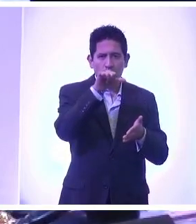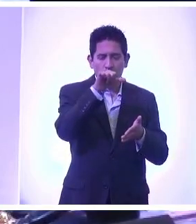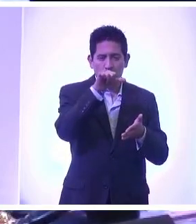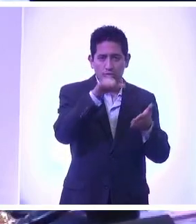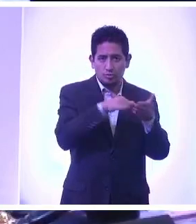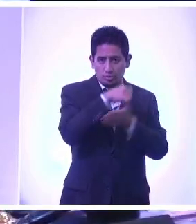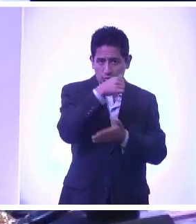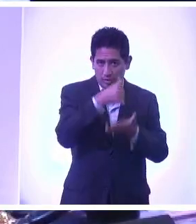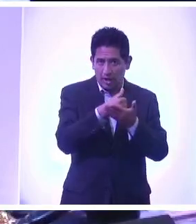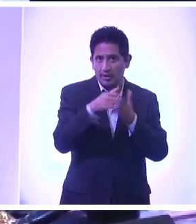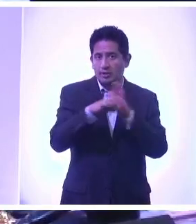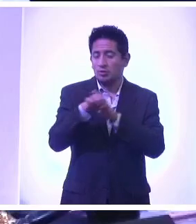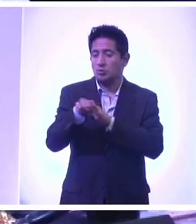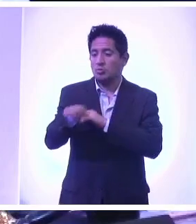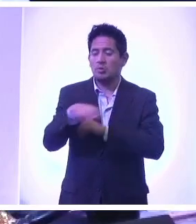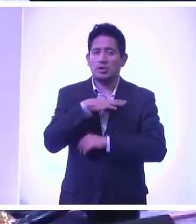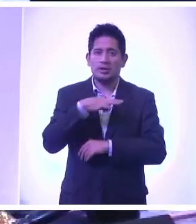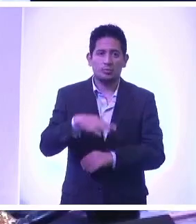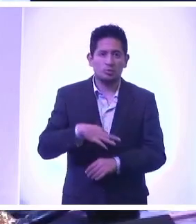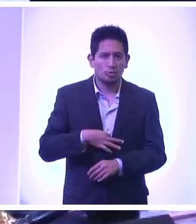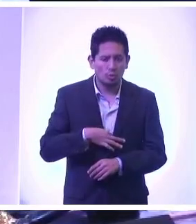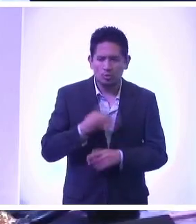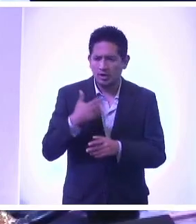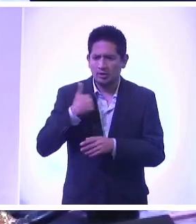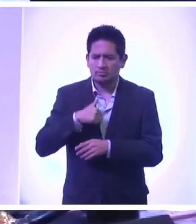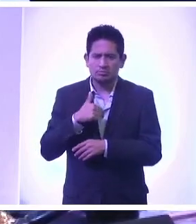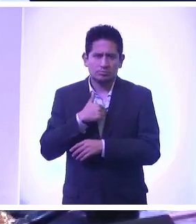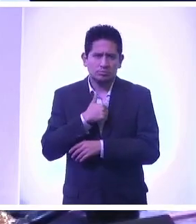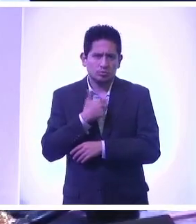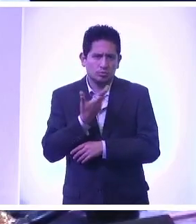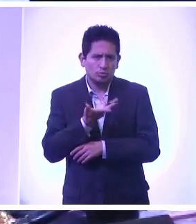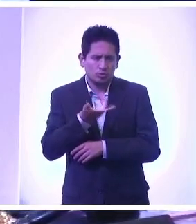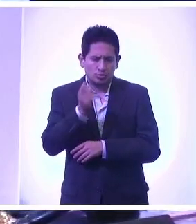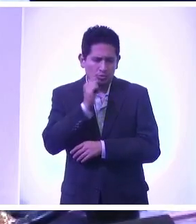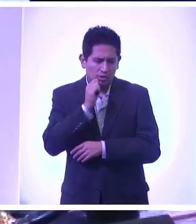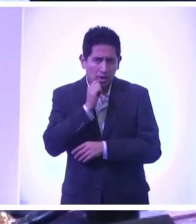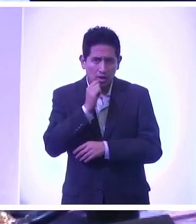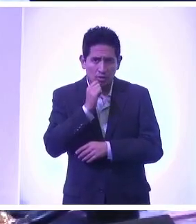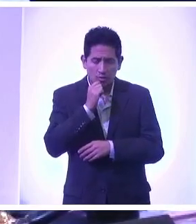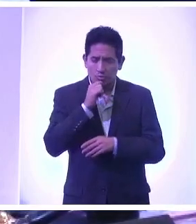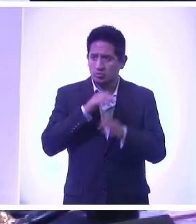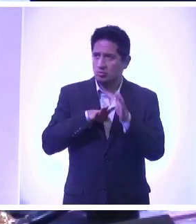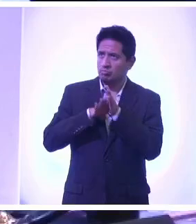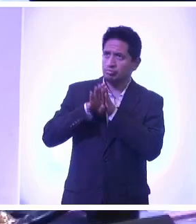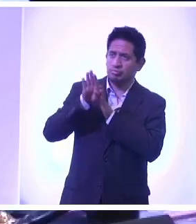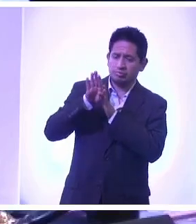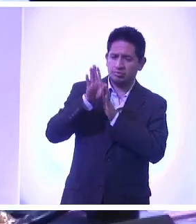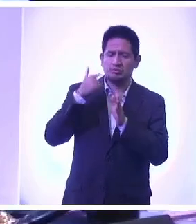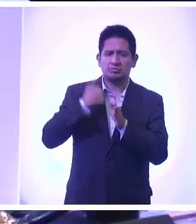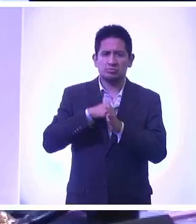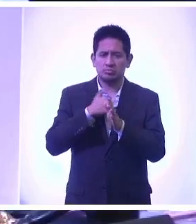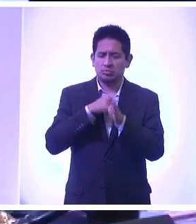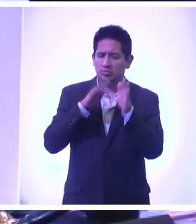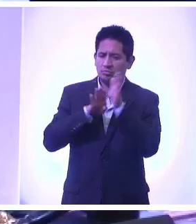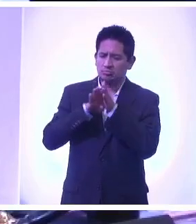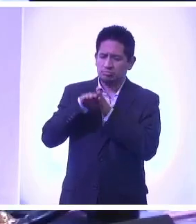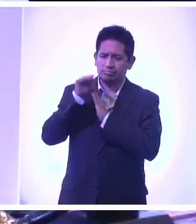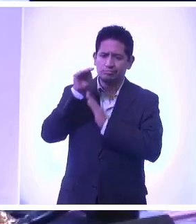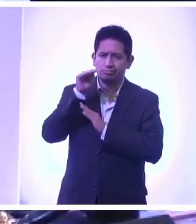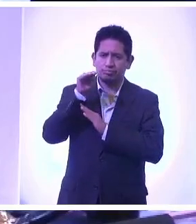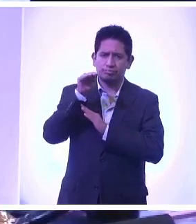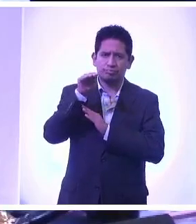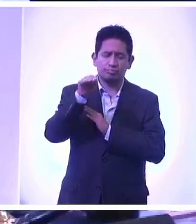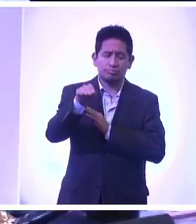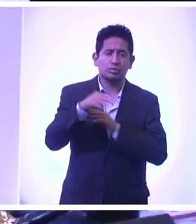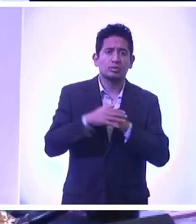Toluca no lo hemos tenido por qué no se ha tenido ese crecimiento exponencial Quizás por la visión industrial y empresarial que tienen estas zonas y que